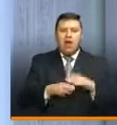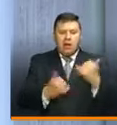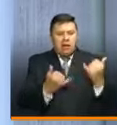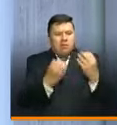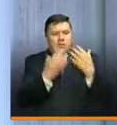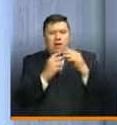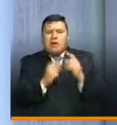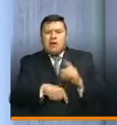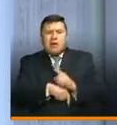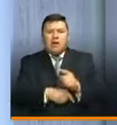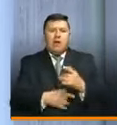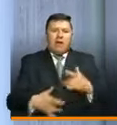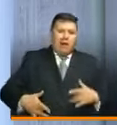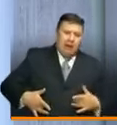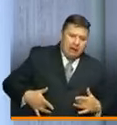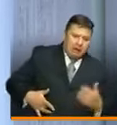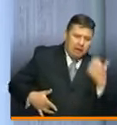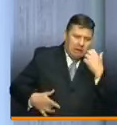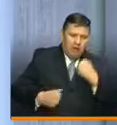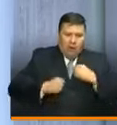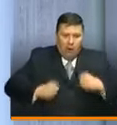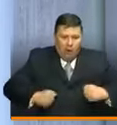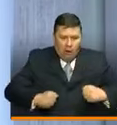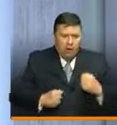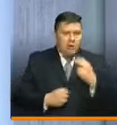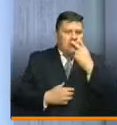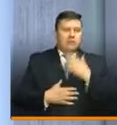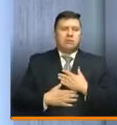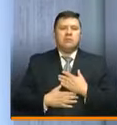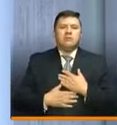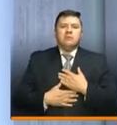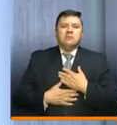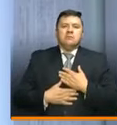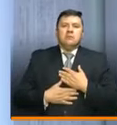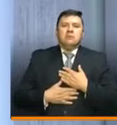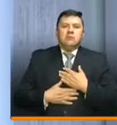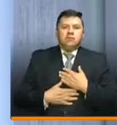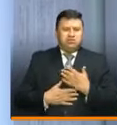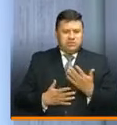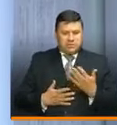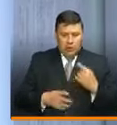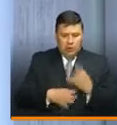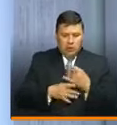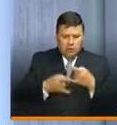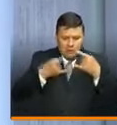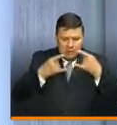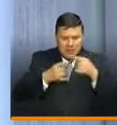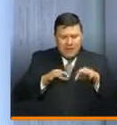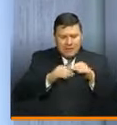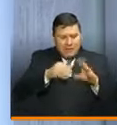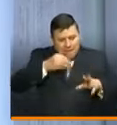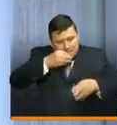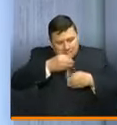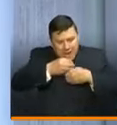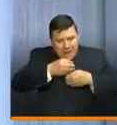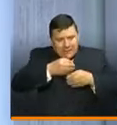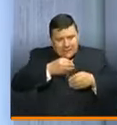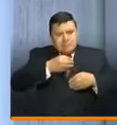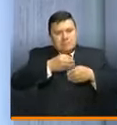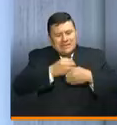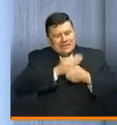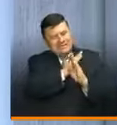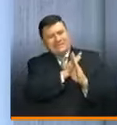con enfermedad renal, con obesidad. La posibilidad de usar tapabocas, pero además de tener una protección adicional que